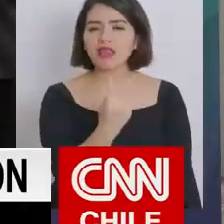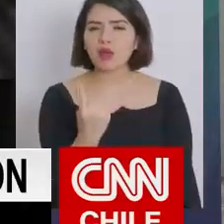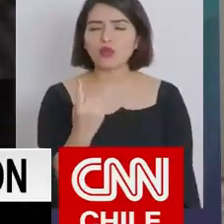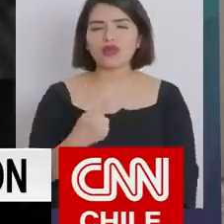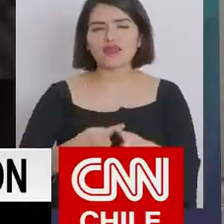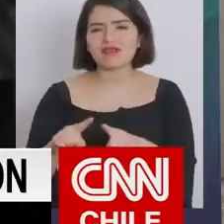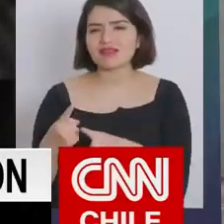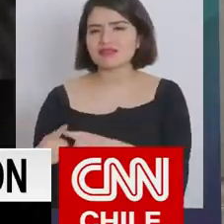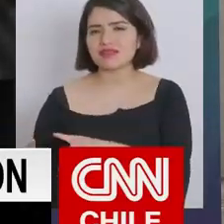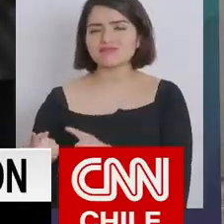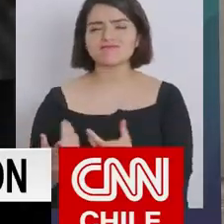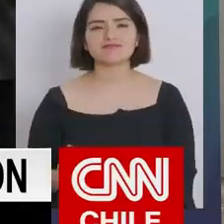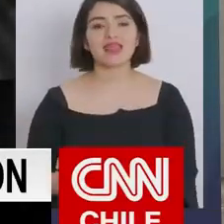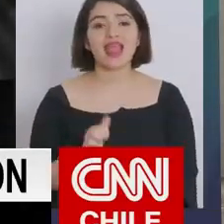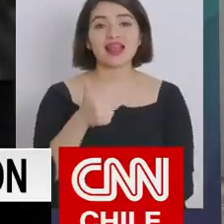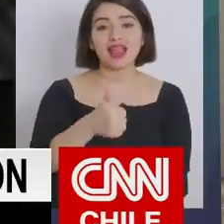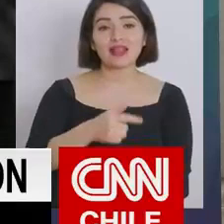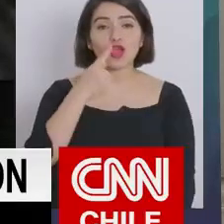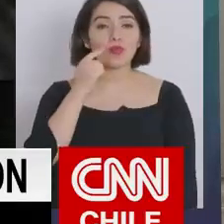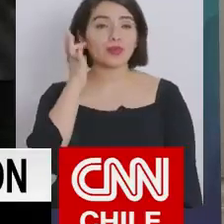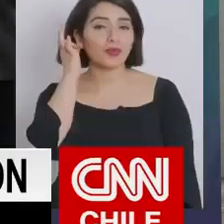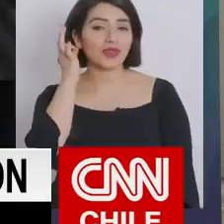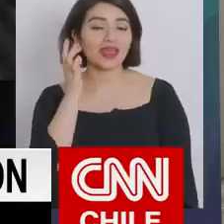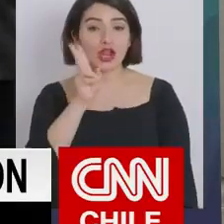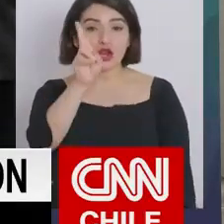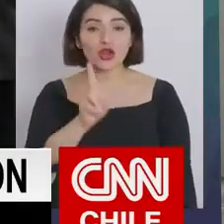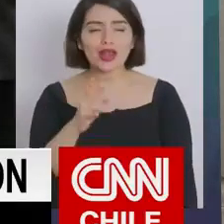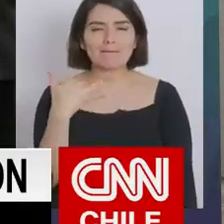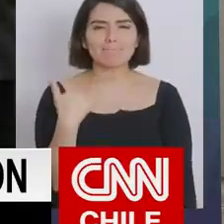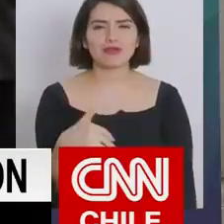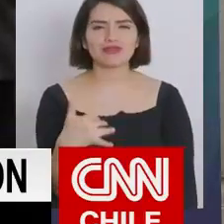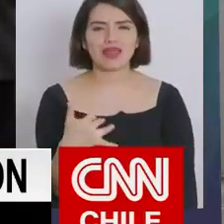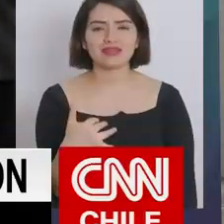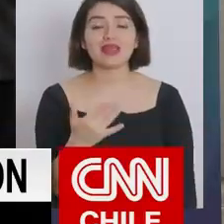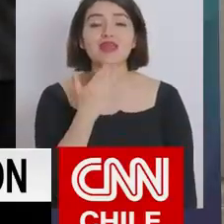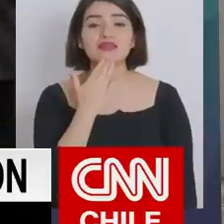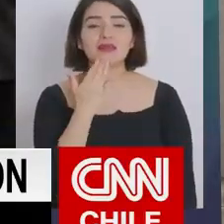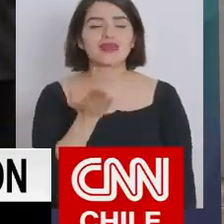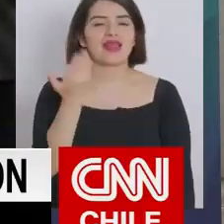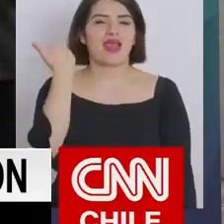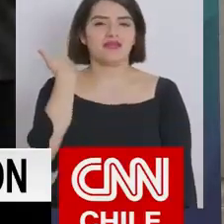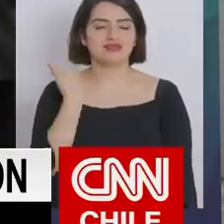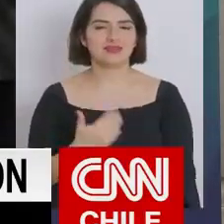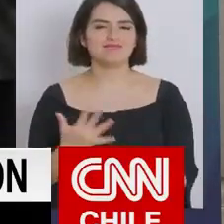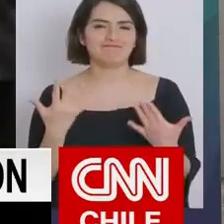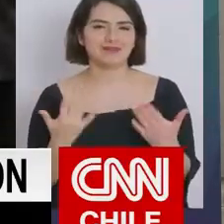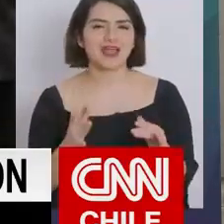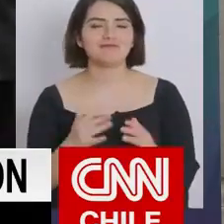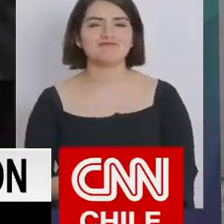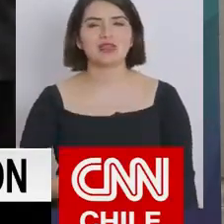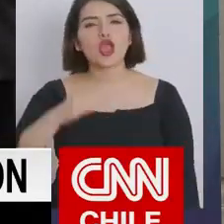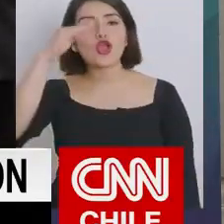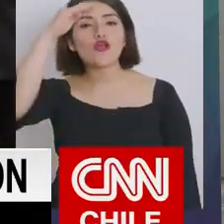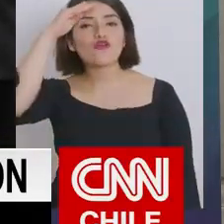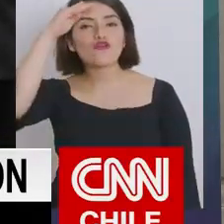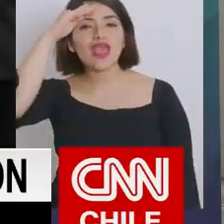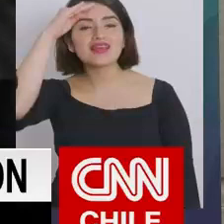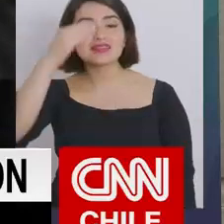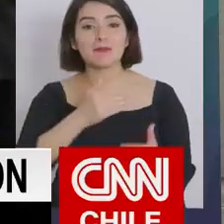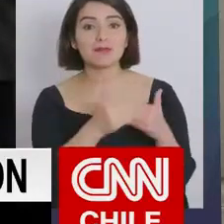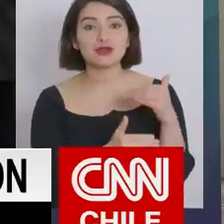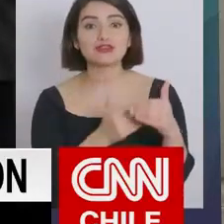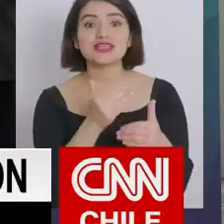las redes en donde los alcaldes y alcaldesas están jugando un rol fundamental, así como lo han hecho también en el pasado. A tener confianza en que este